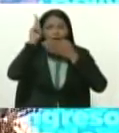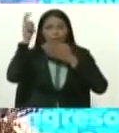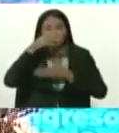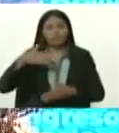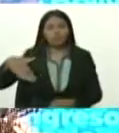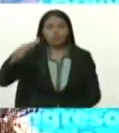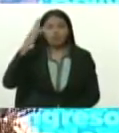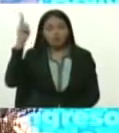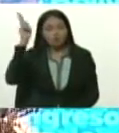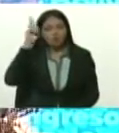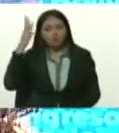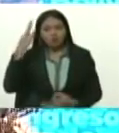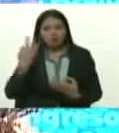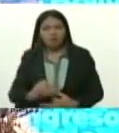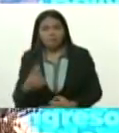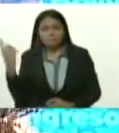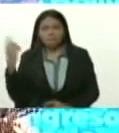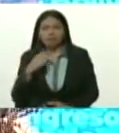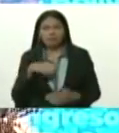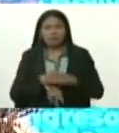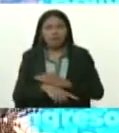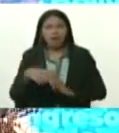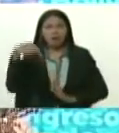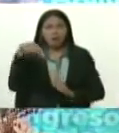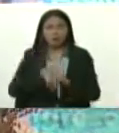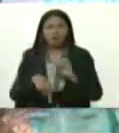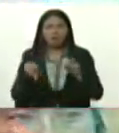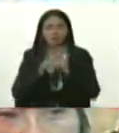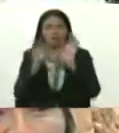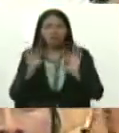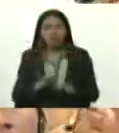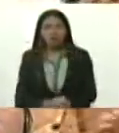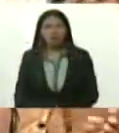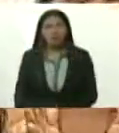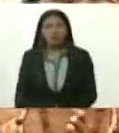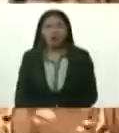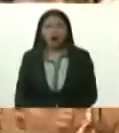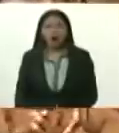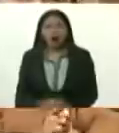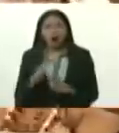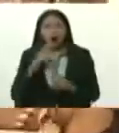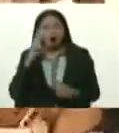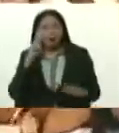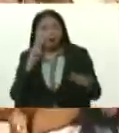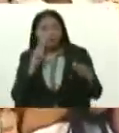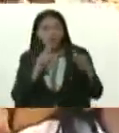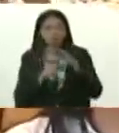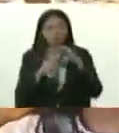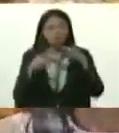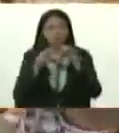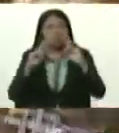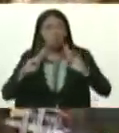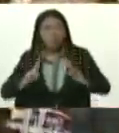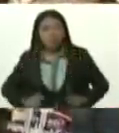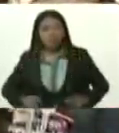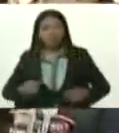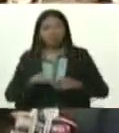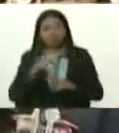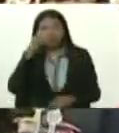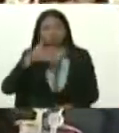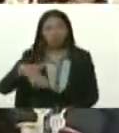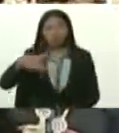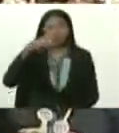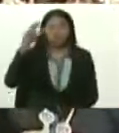pueblos originarios, vienen de la raíz profunda, de la cosmovisión humana de los